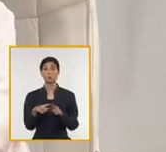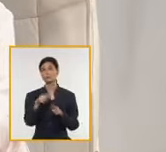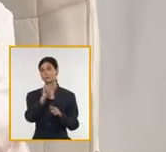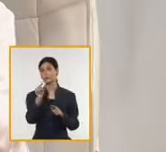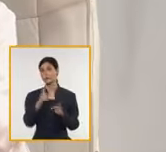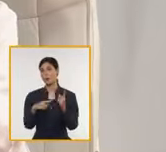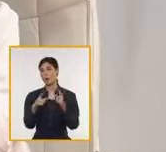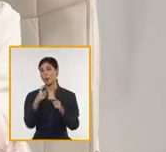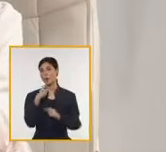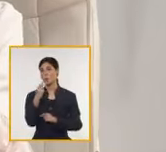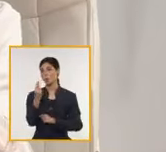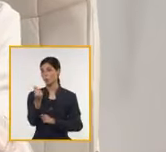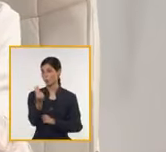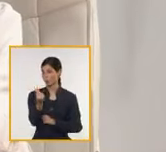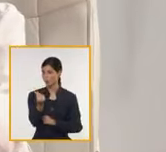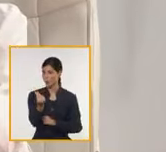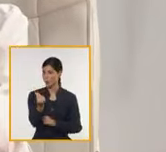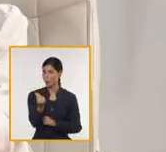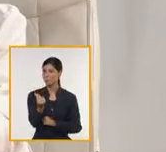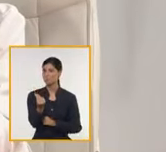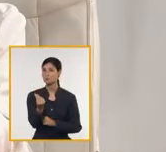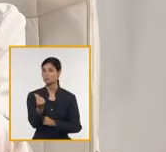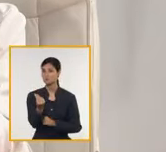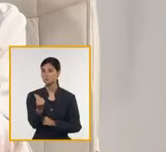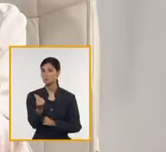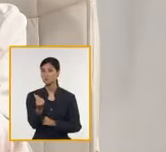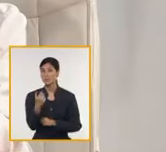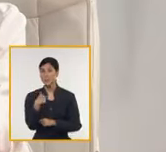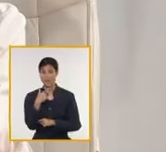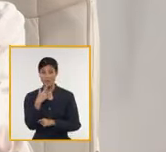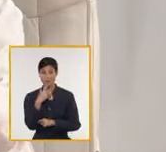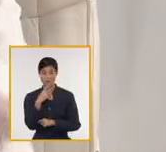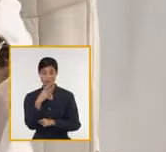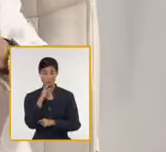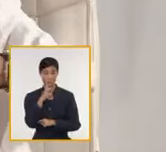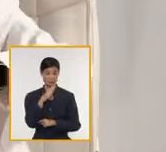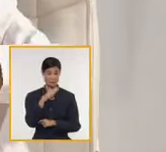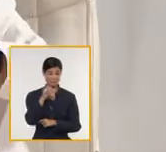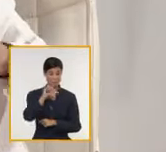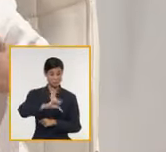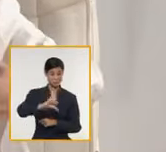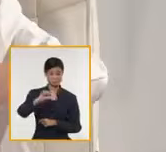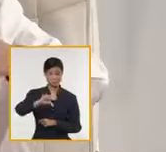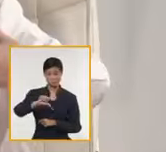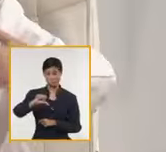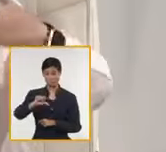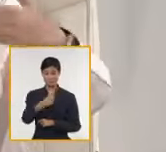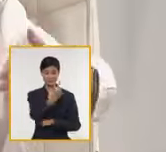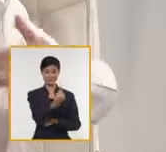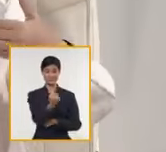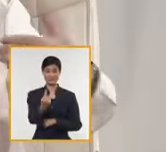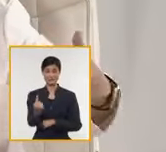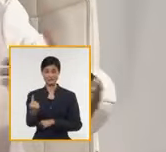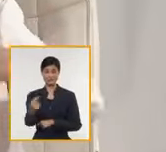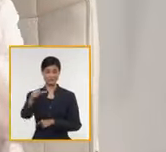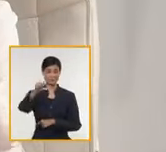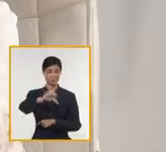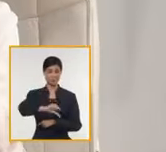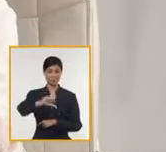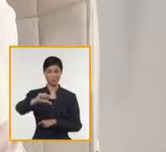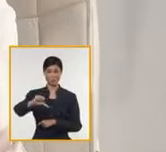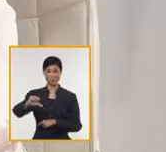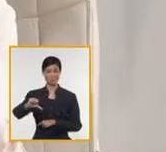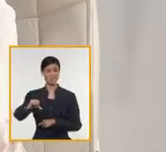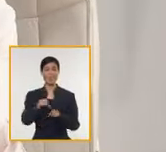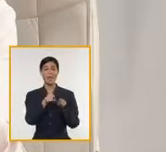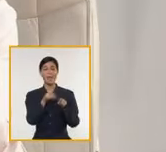Es más moderado, obviamente. Entre lo peor de los personajes, cadáveres políticos de